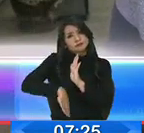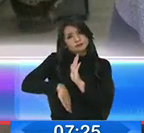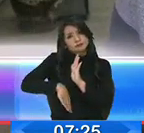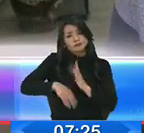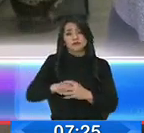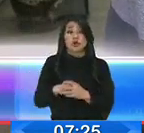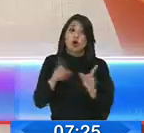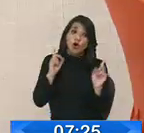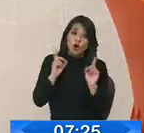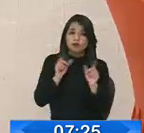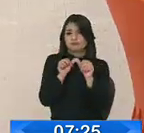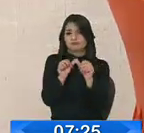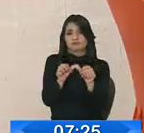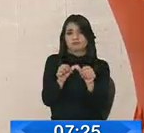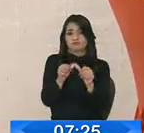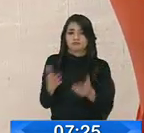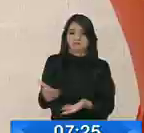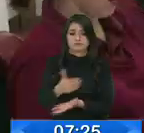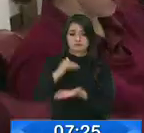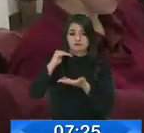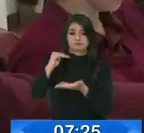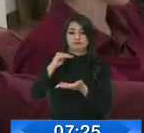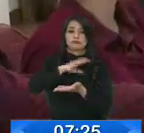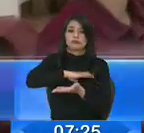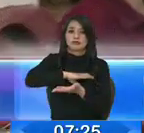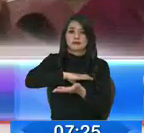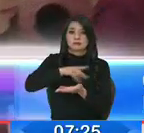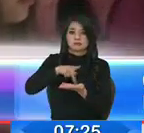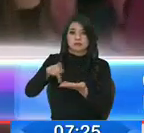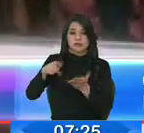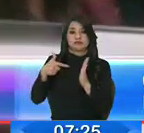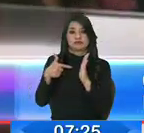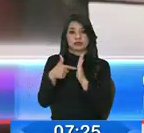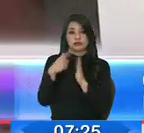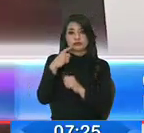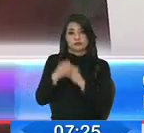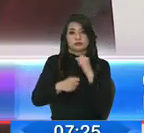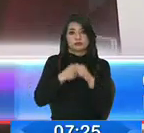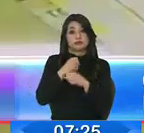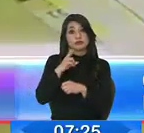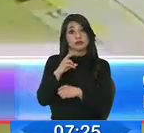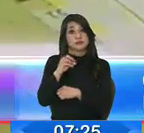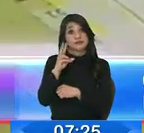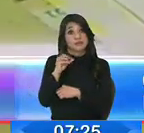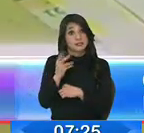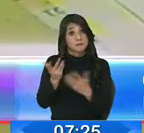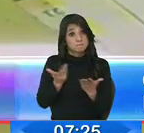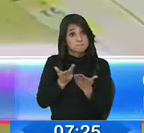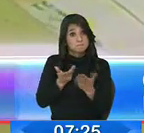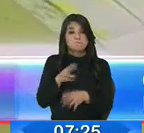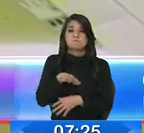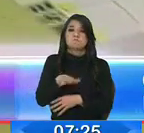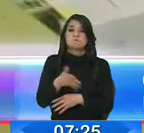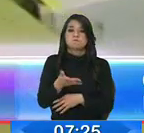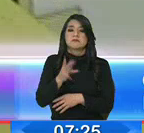impuestos prediales. La recaudación estimada por el cobro del impuesto predial para el año 2020 sería